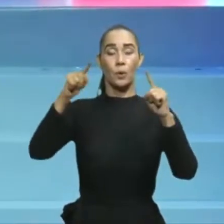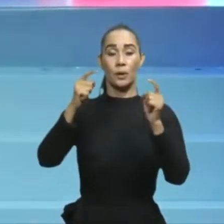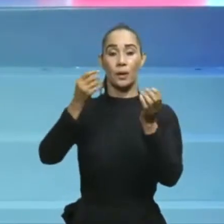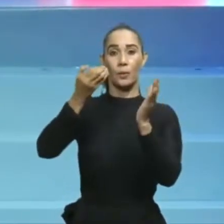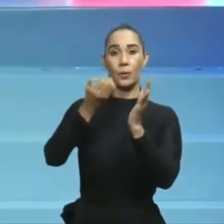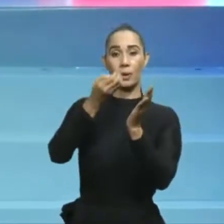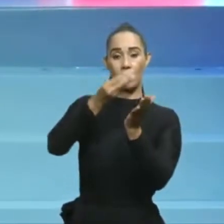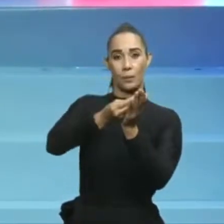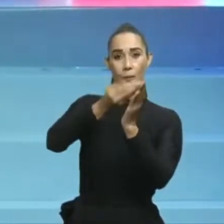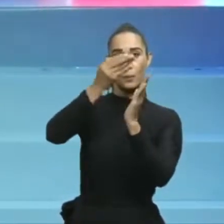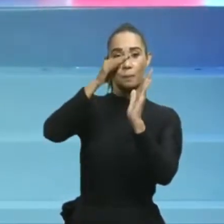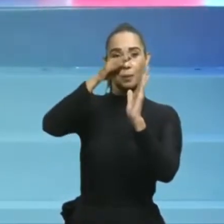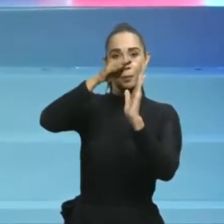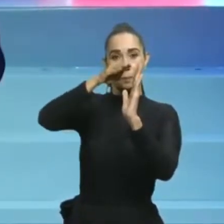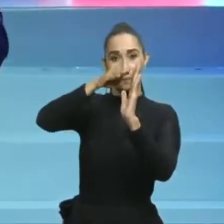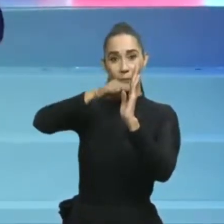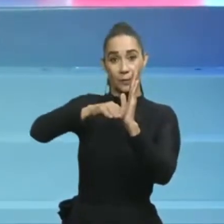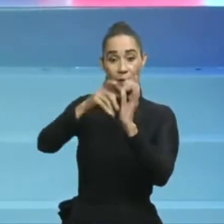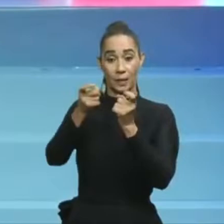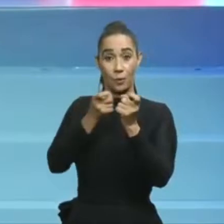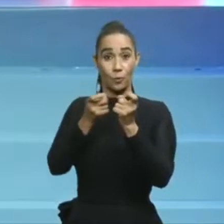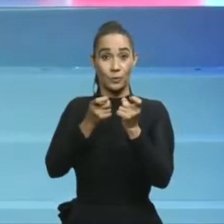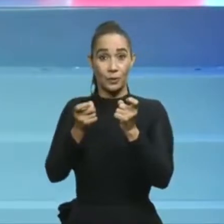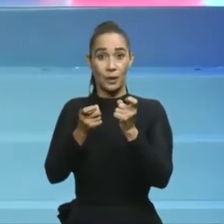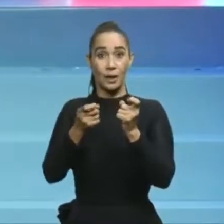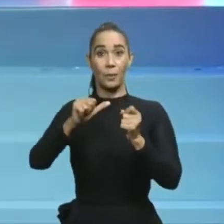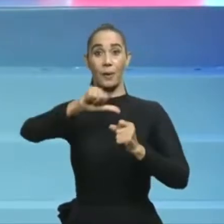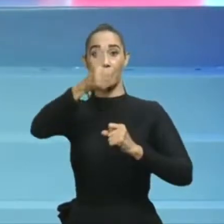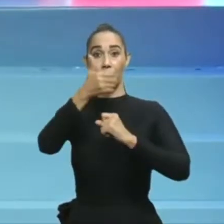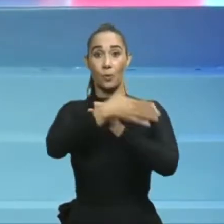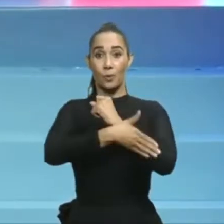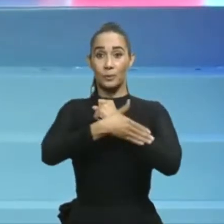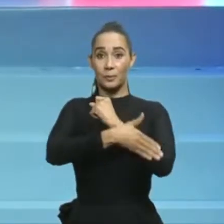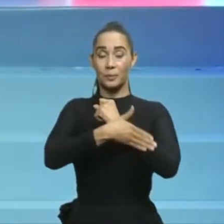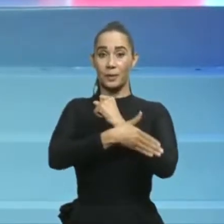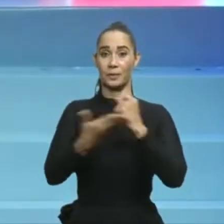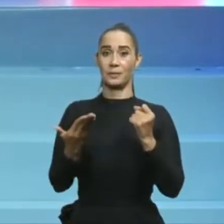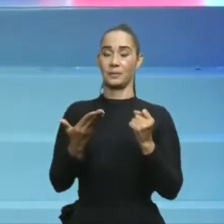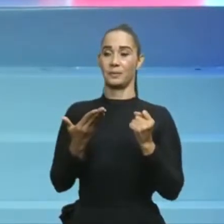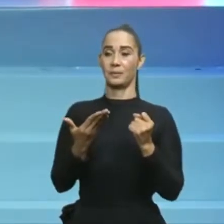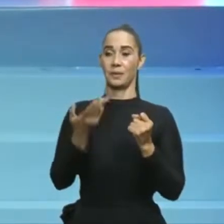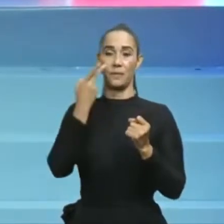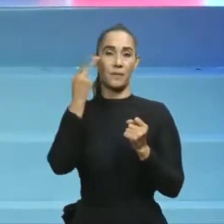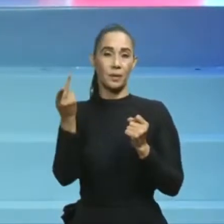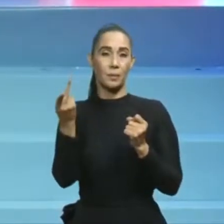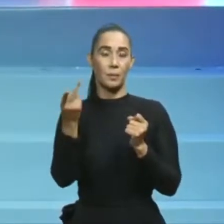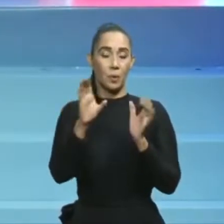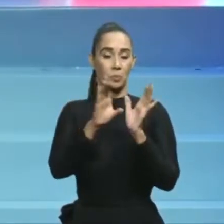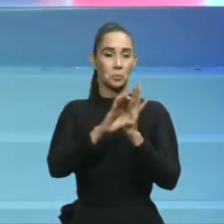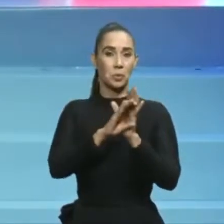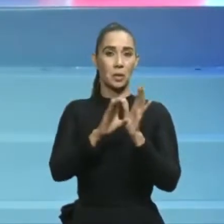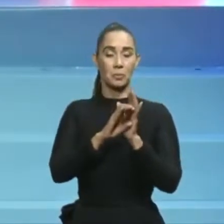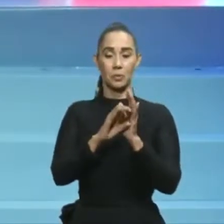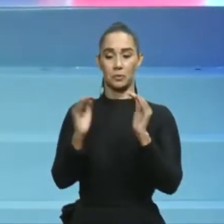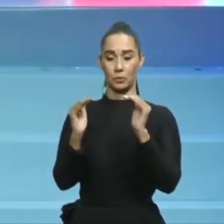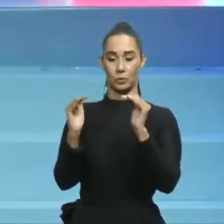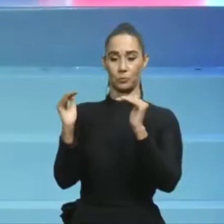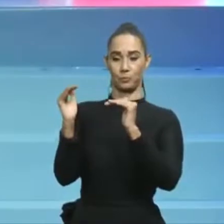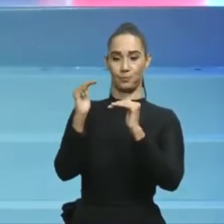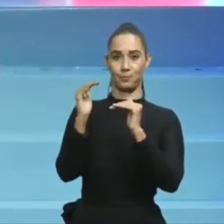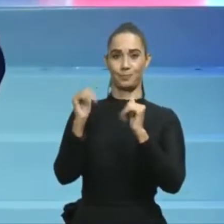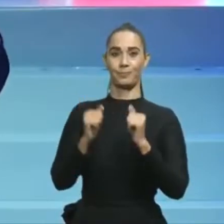por debajo de la media de la región y también por debajo de muchos de los países que tomamos como ejemplo y referencia mundial